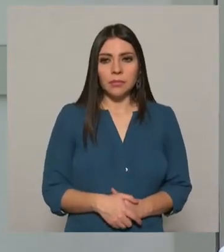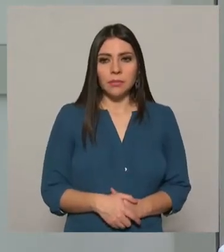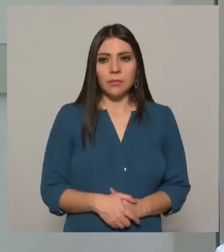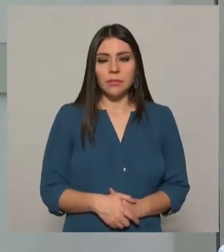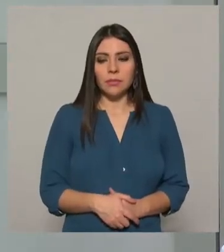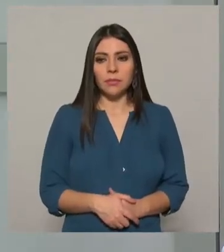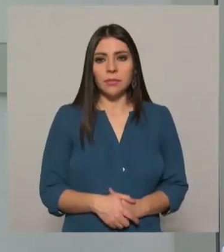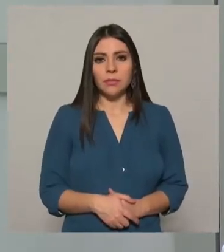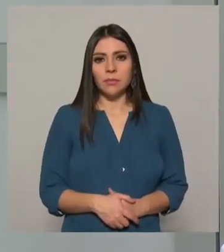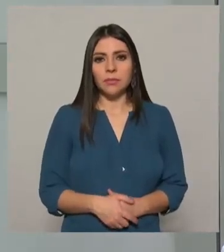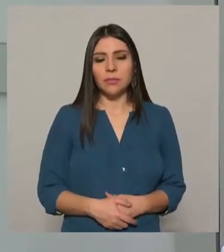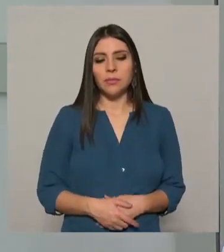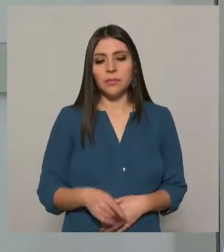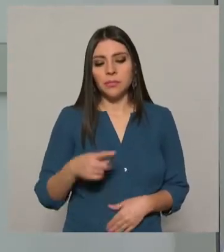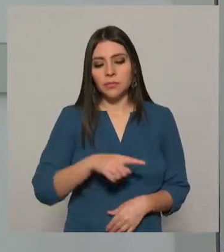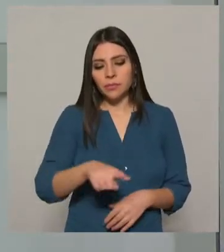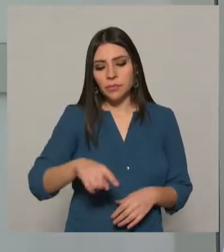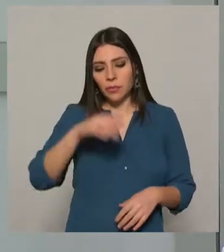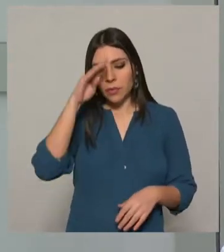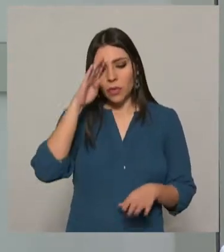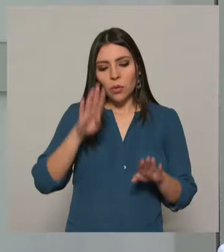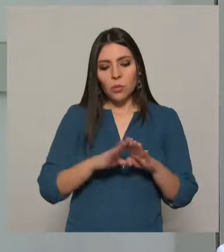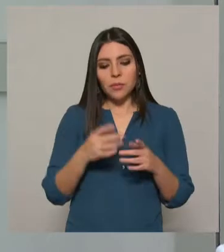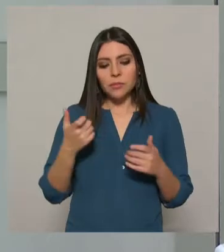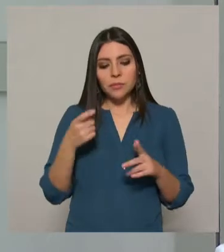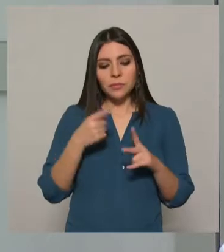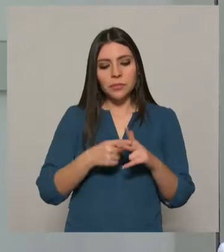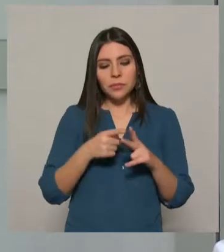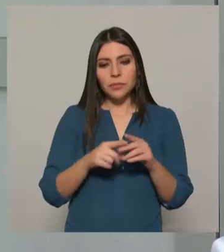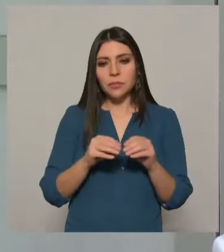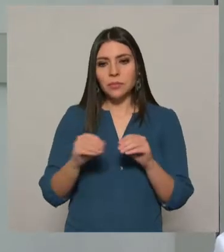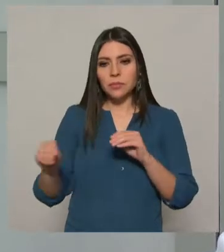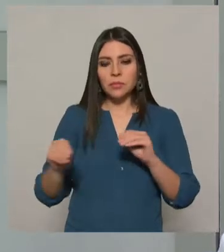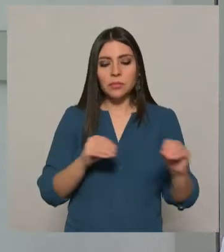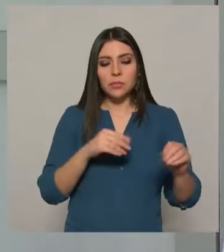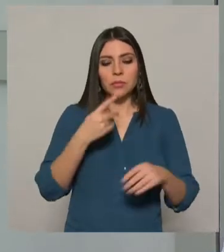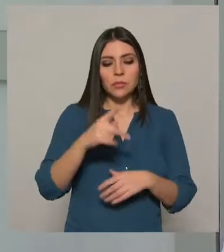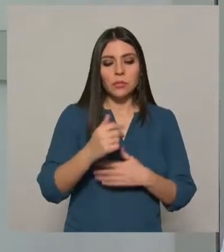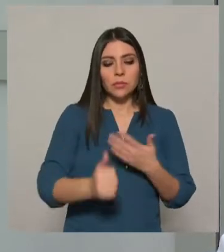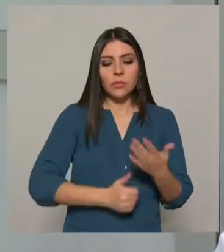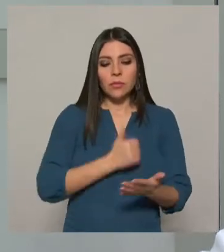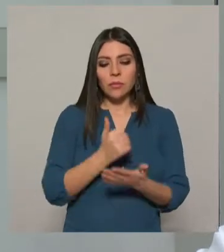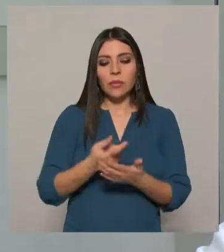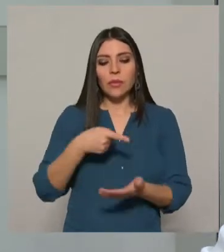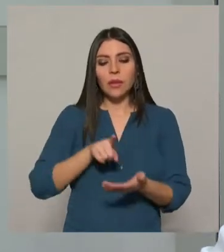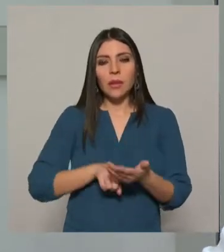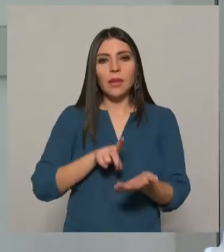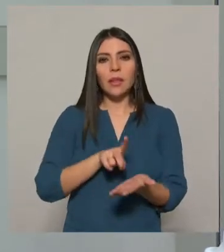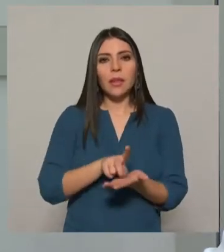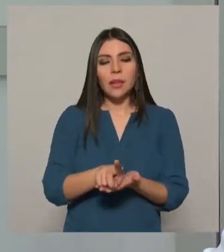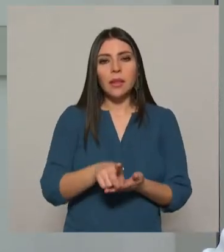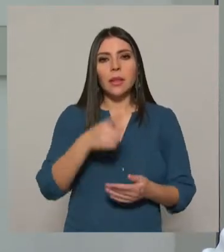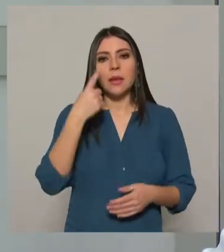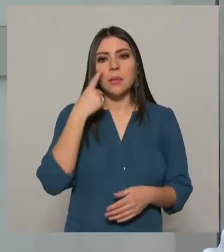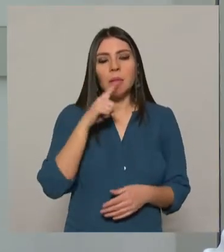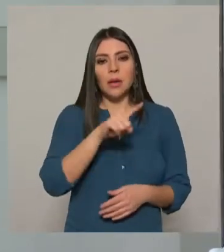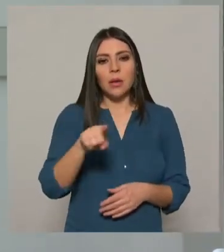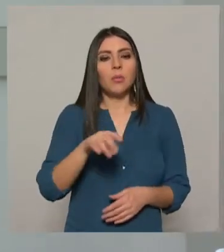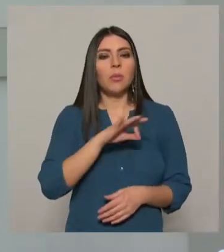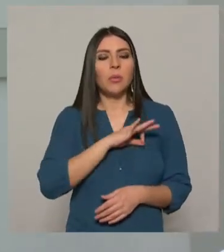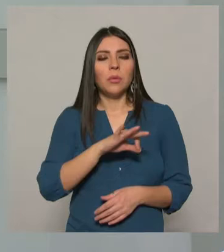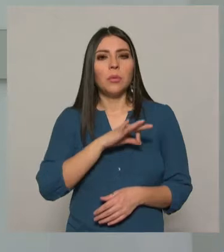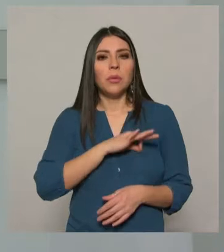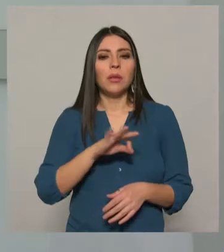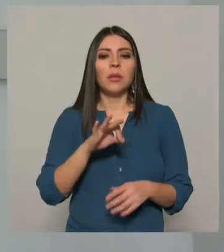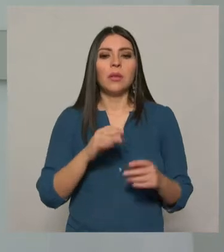y distribuyendo este proyecto de presupuestos tiene que ver con una ciudad de derechos, tiene que ver con la posibilidad de abonar a un esquema